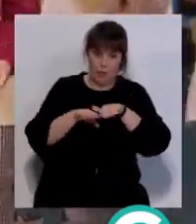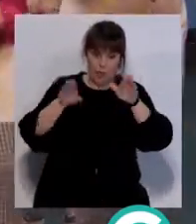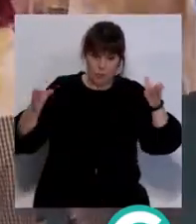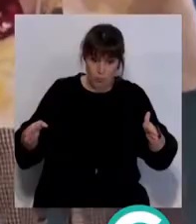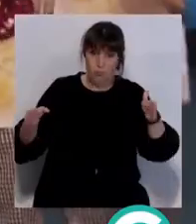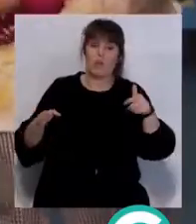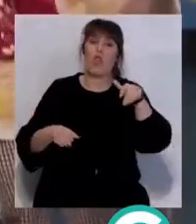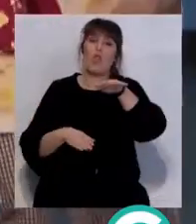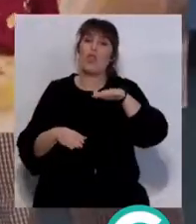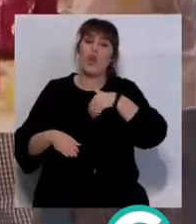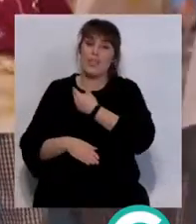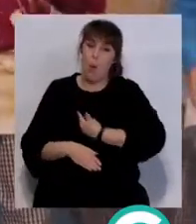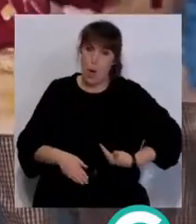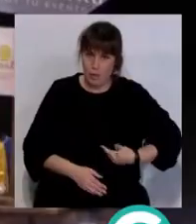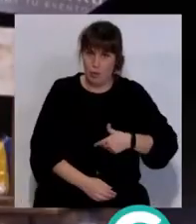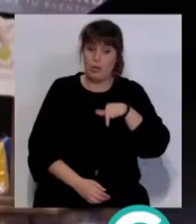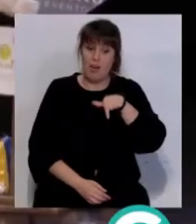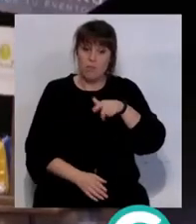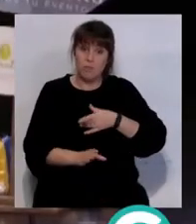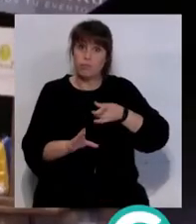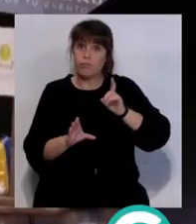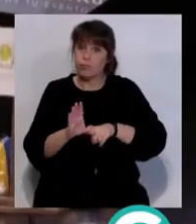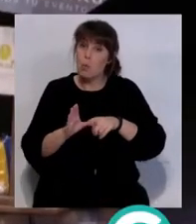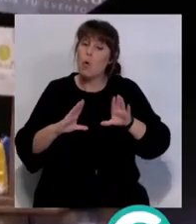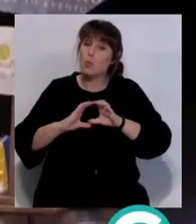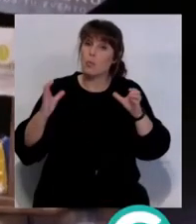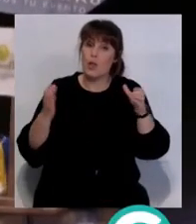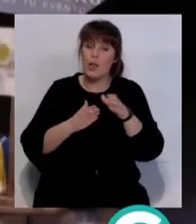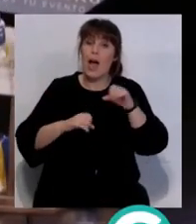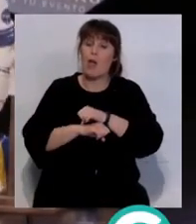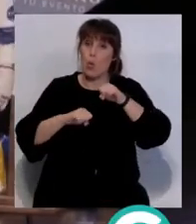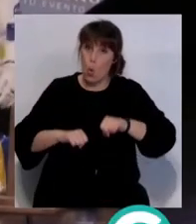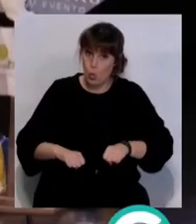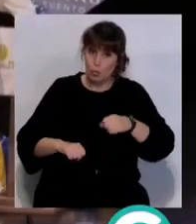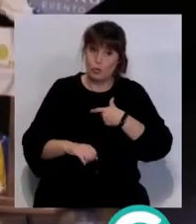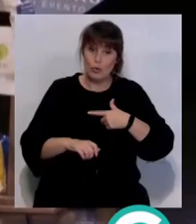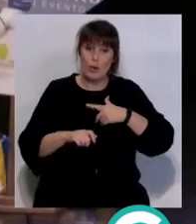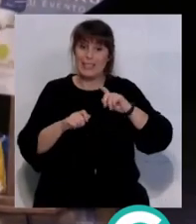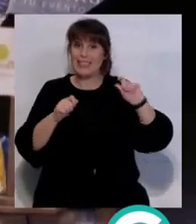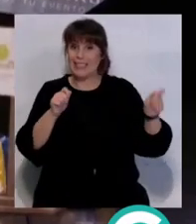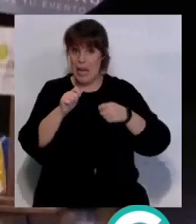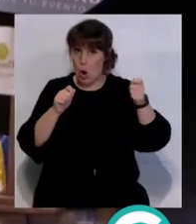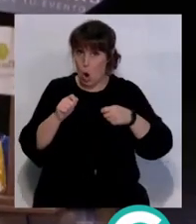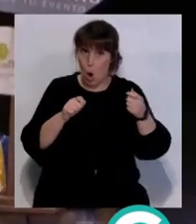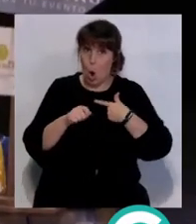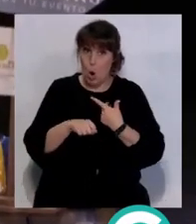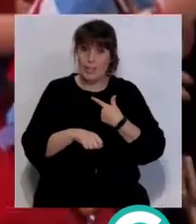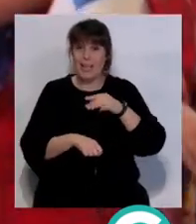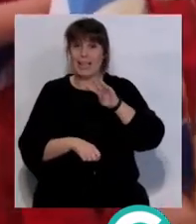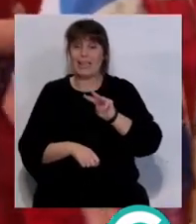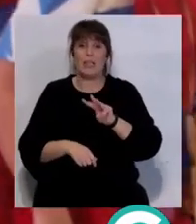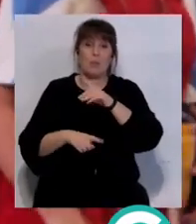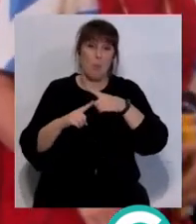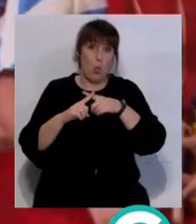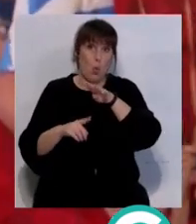Plaza de San Juan de Dios. Además se contará con la participación de las agrupaciones de adultos, la Chirigota, los de la Ritmia al 3x4 y las Comparsa